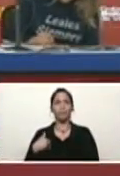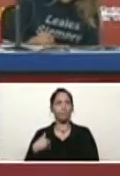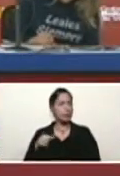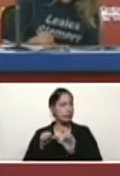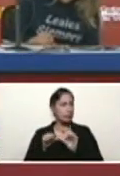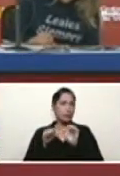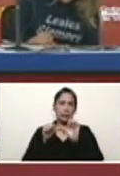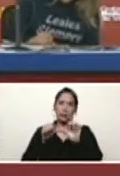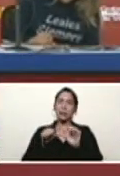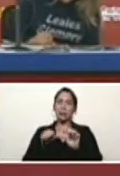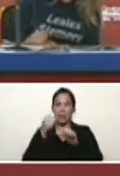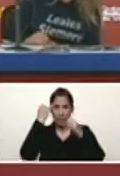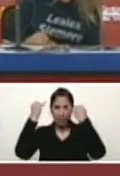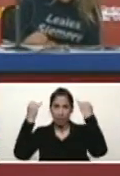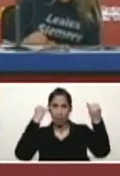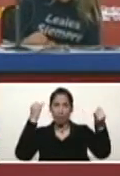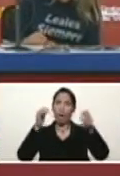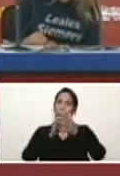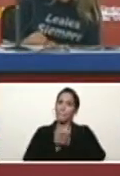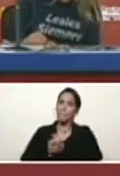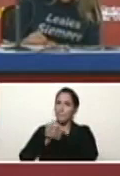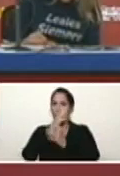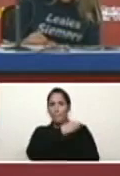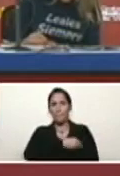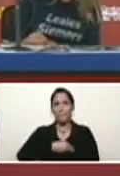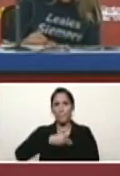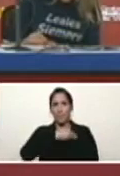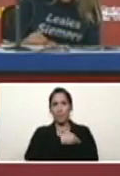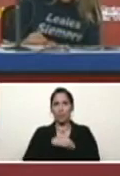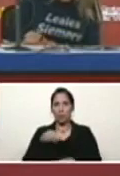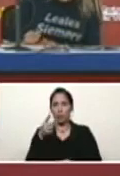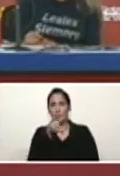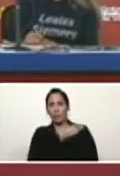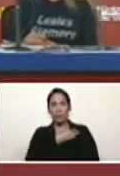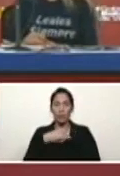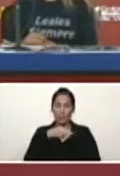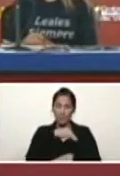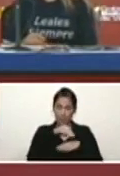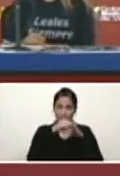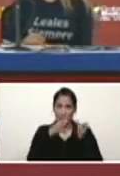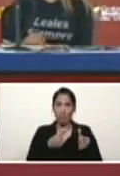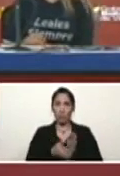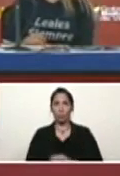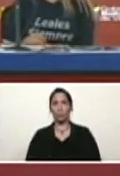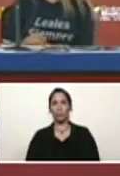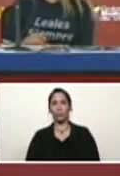Compañero ministro Uber Roa, compañeros viceministros, viceministra,